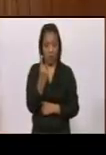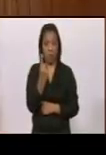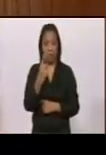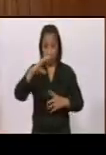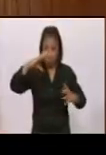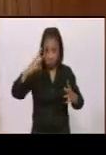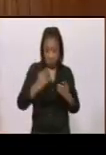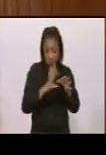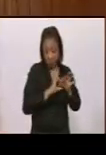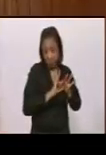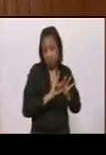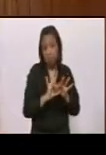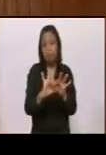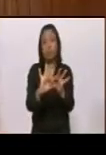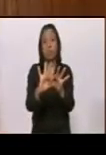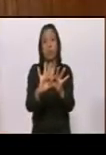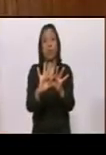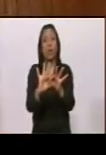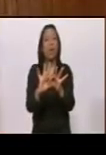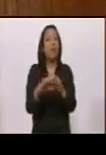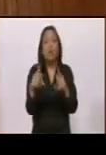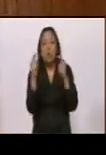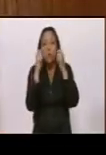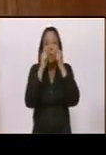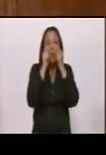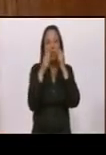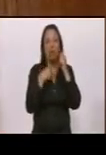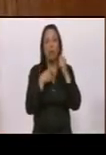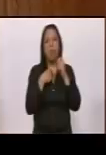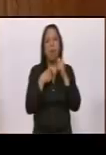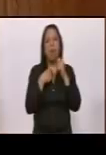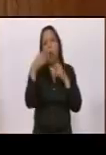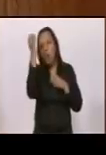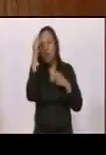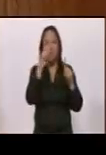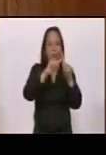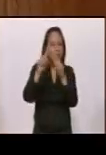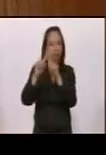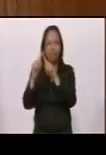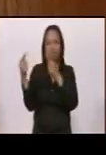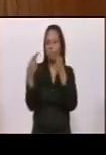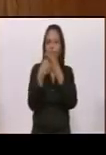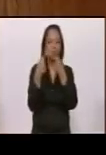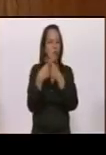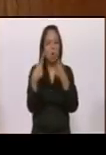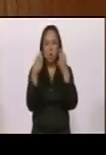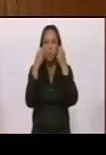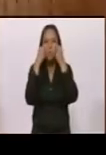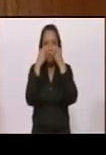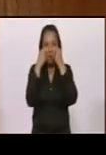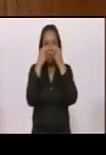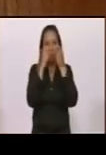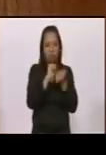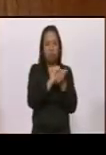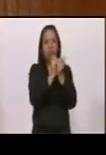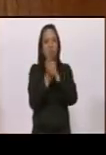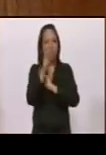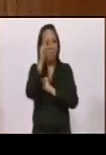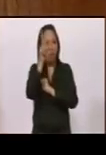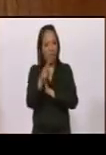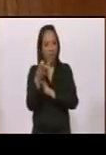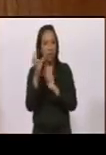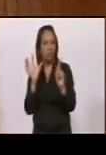Juntos todos, por encima de nuestras diferencias, hagamos realidad la gran